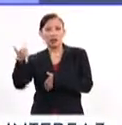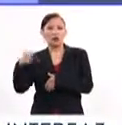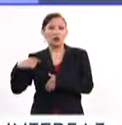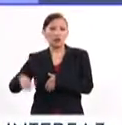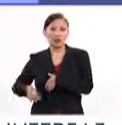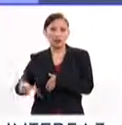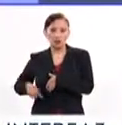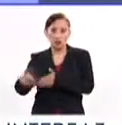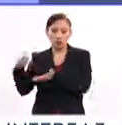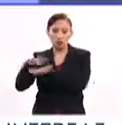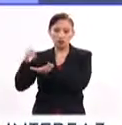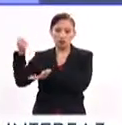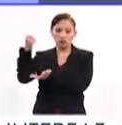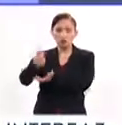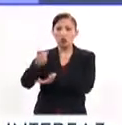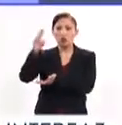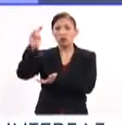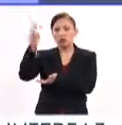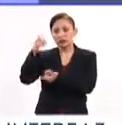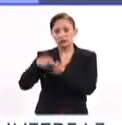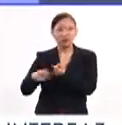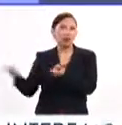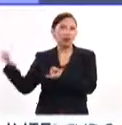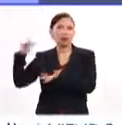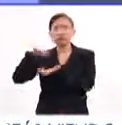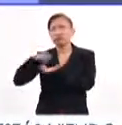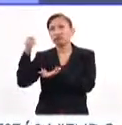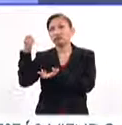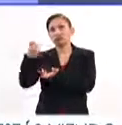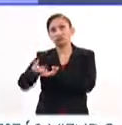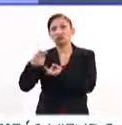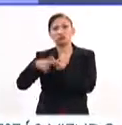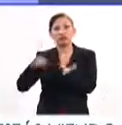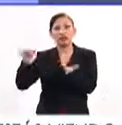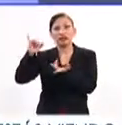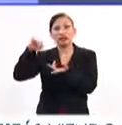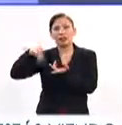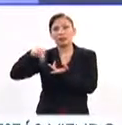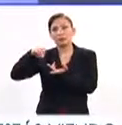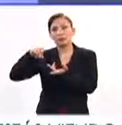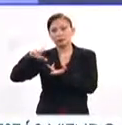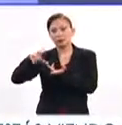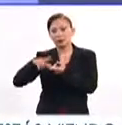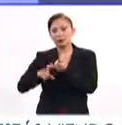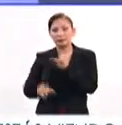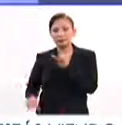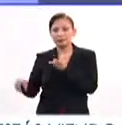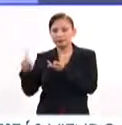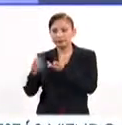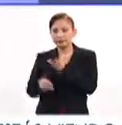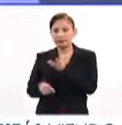público, vía las universidades, vía el Instituto Nacional de Bellas Artes,